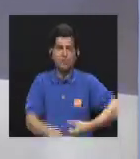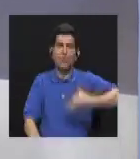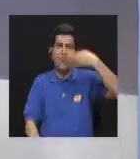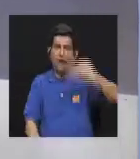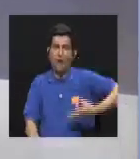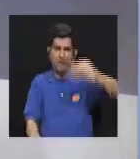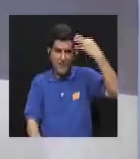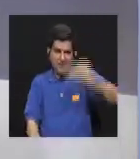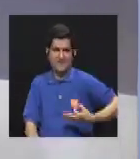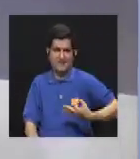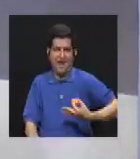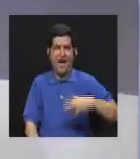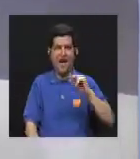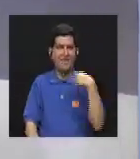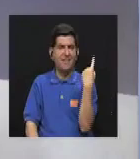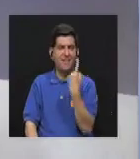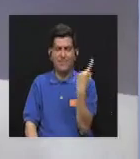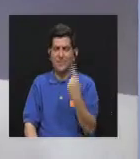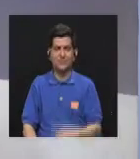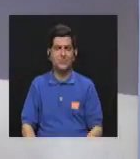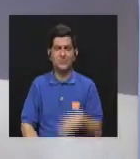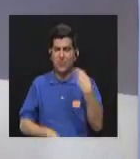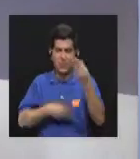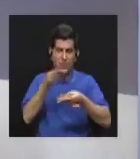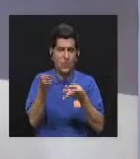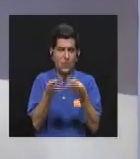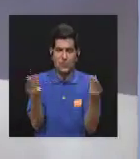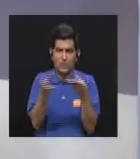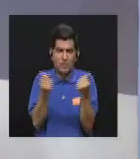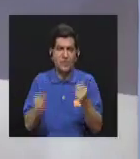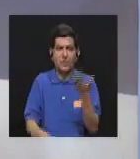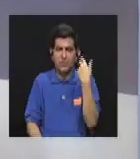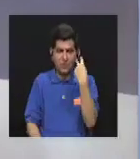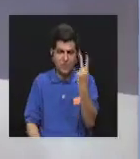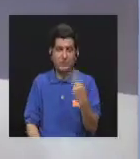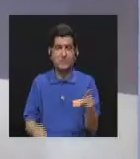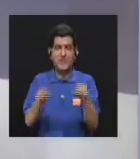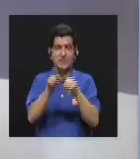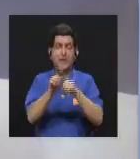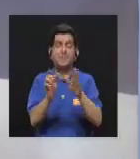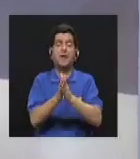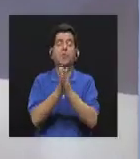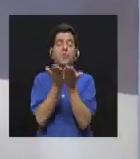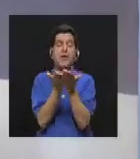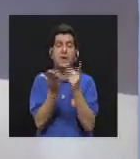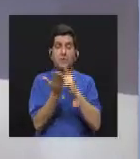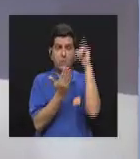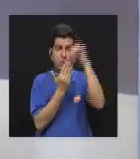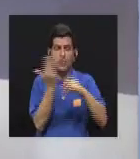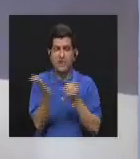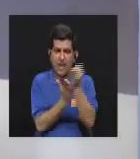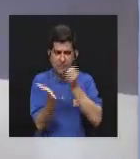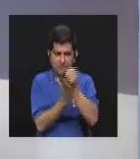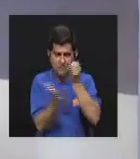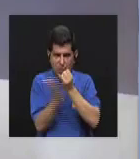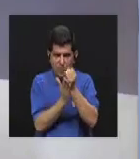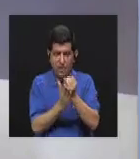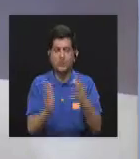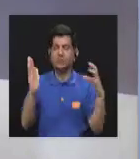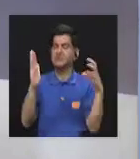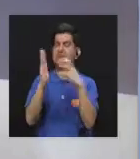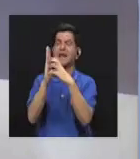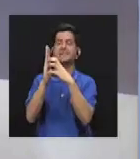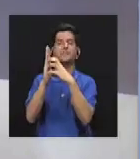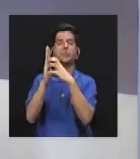devolución oficial, porque no solo fue la devolución de productos audiovisuales, sino también que había un libro y el proyecto de investigación